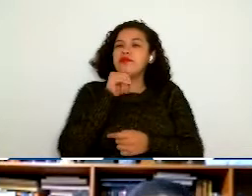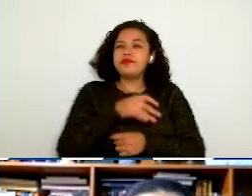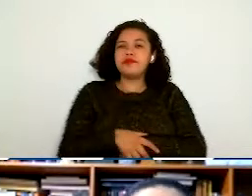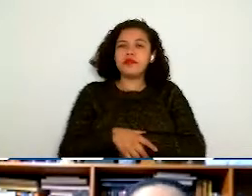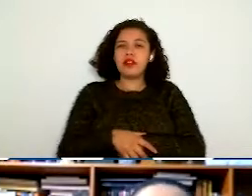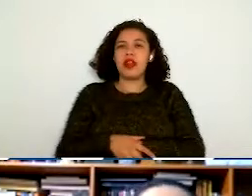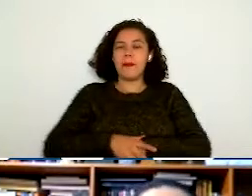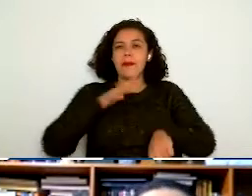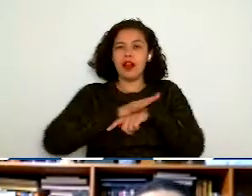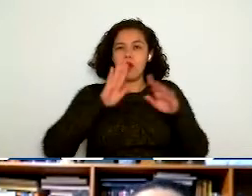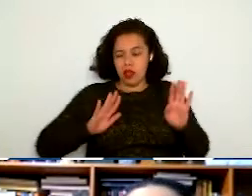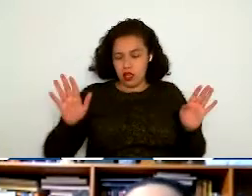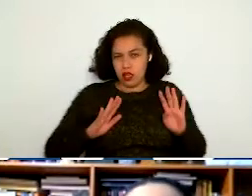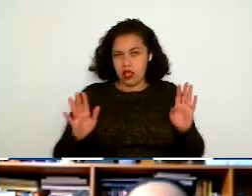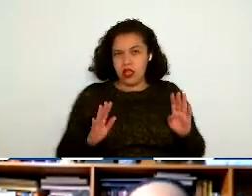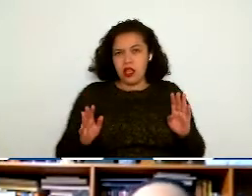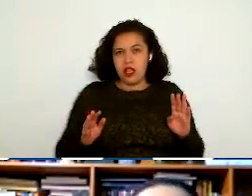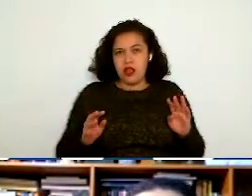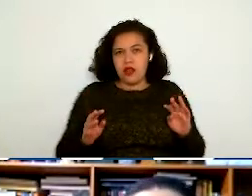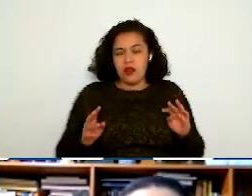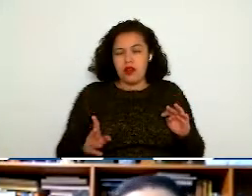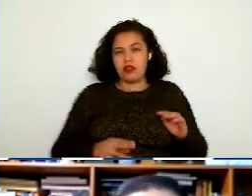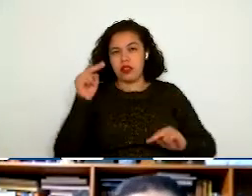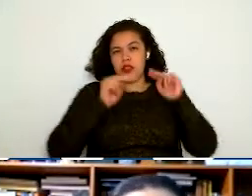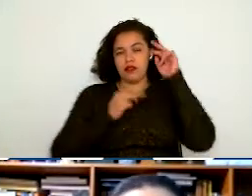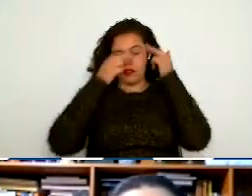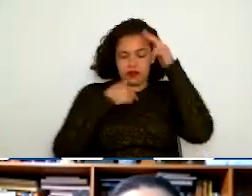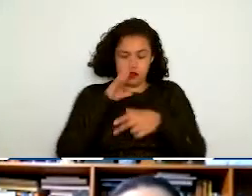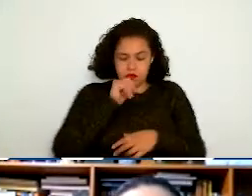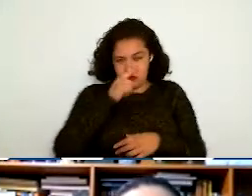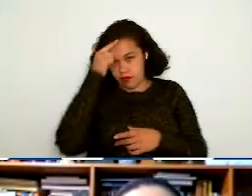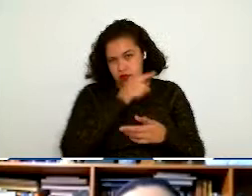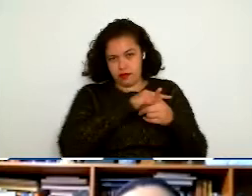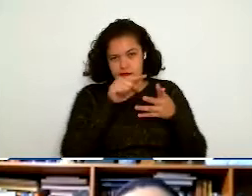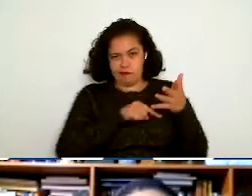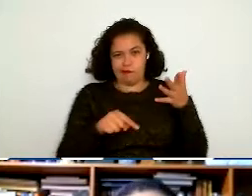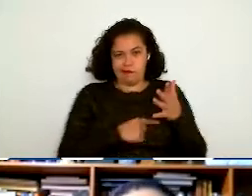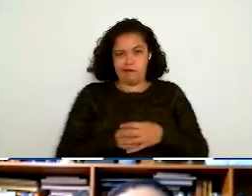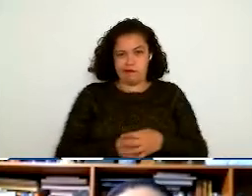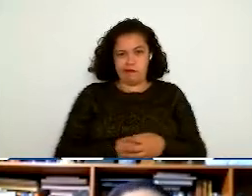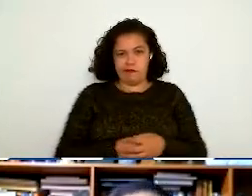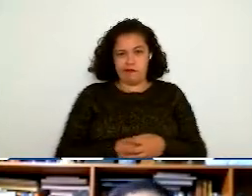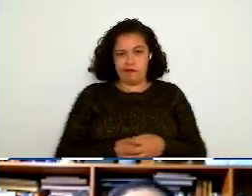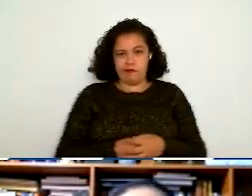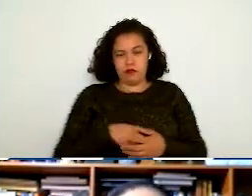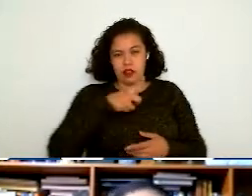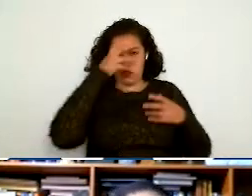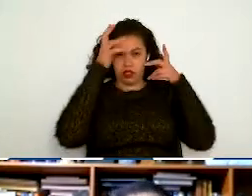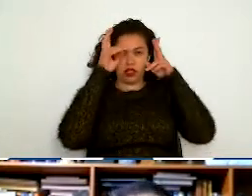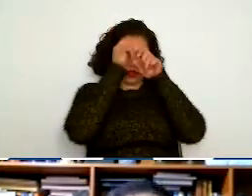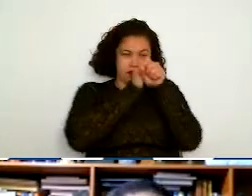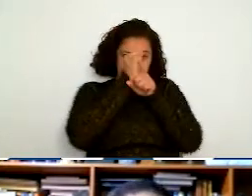más cualitativo, que no se puede medir en estos estándares cuantitativos, sino que esto se explora, esto